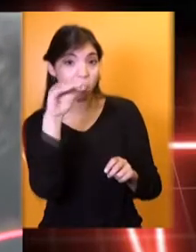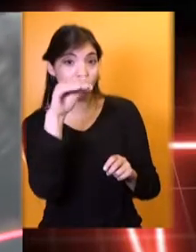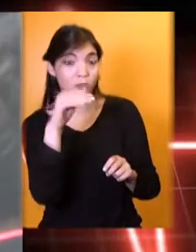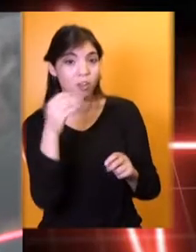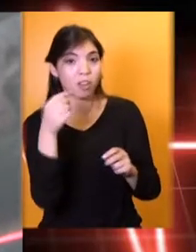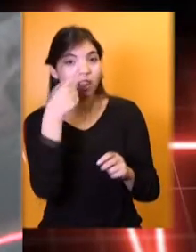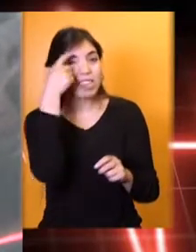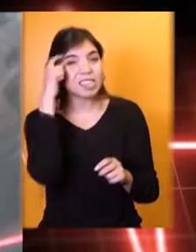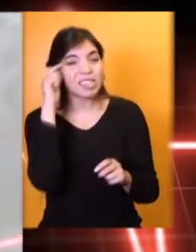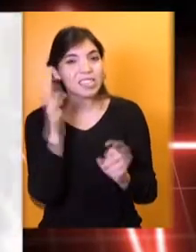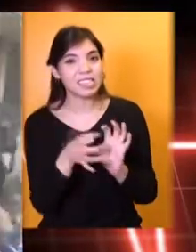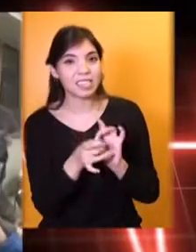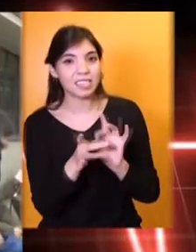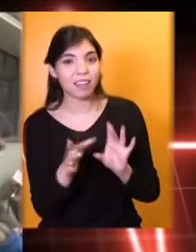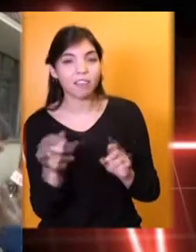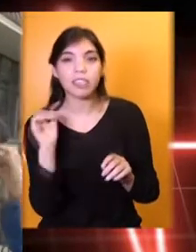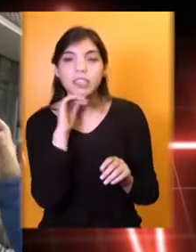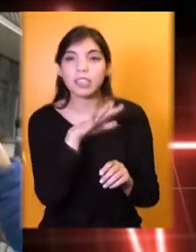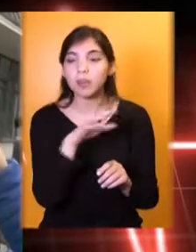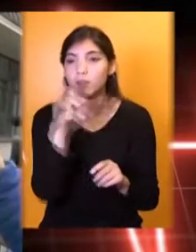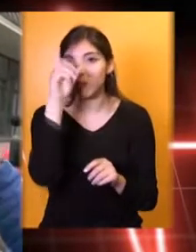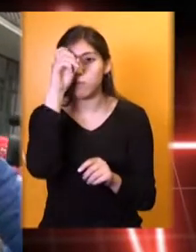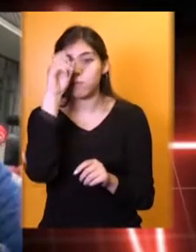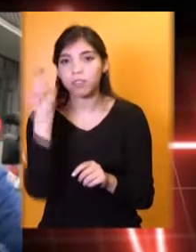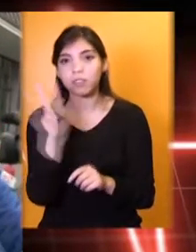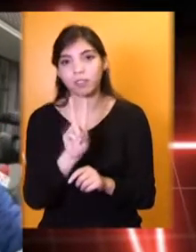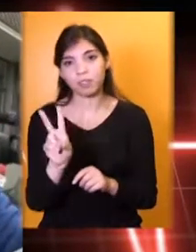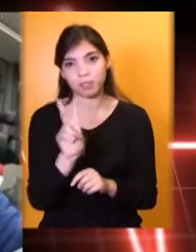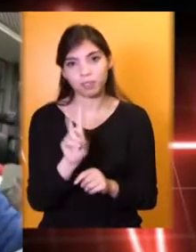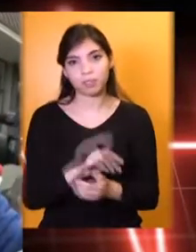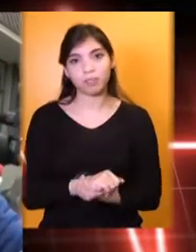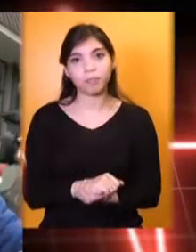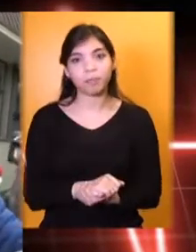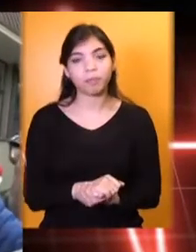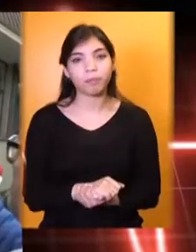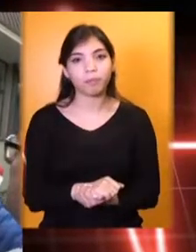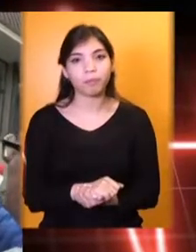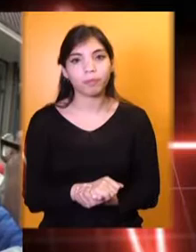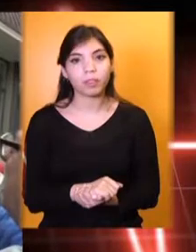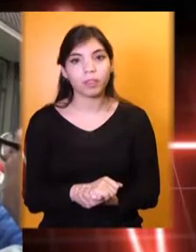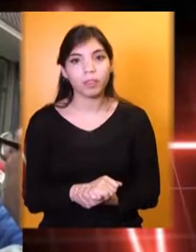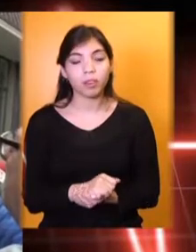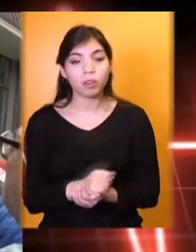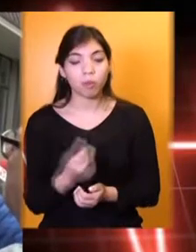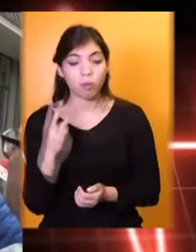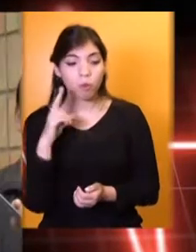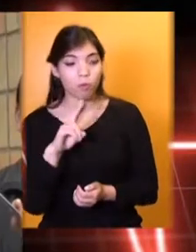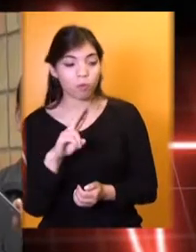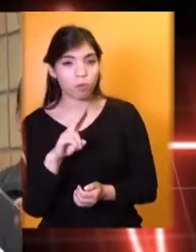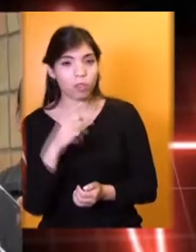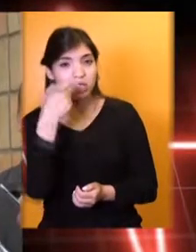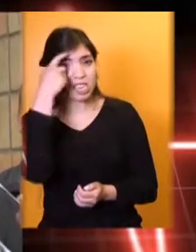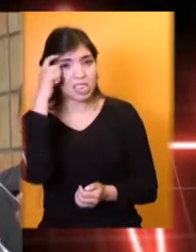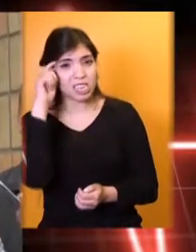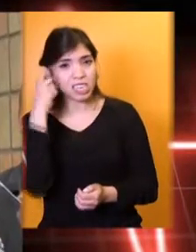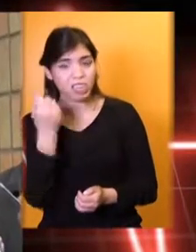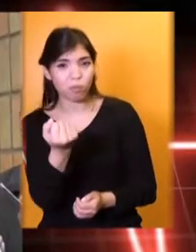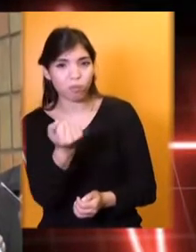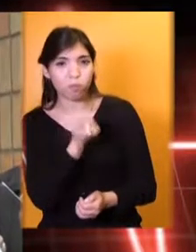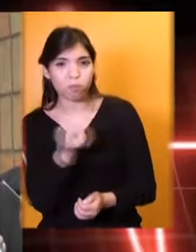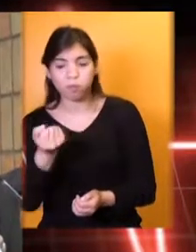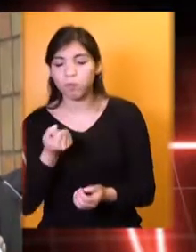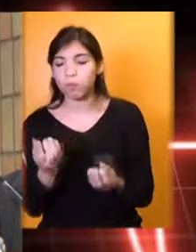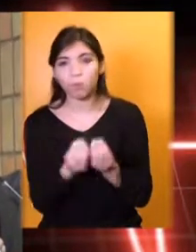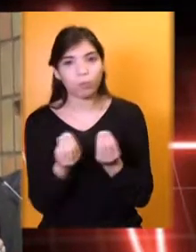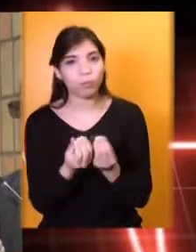ella resultaron con heridas graves que motivaron su rápido traslado al hospital de Valdivia. Con heridas cortantes